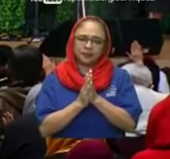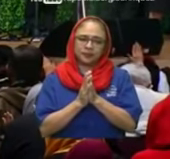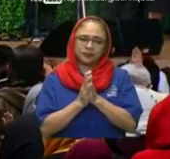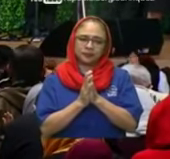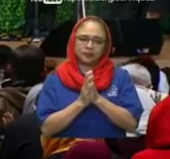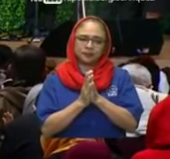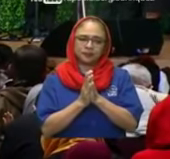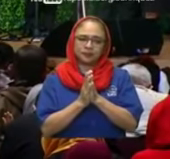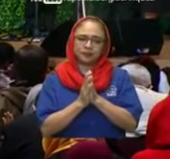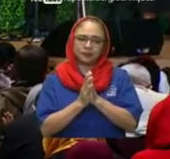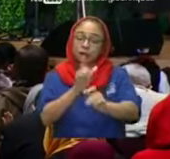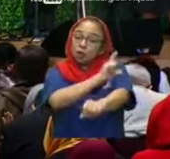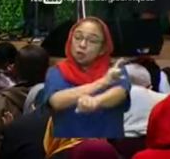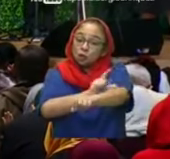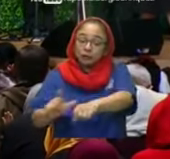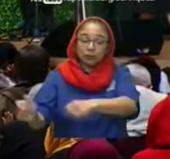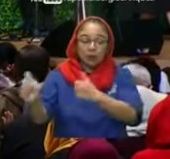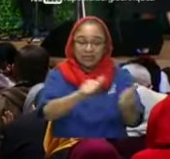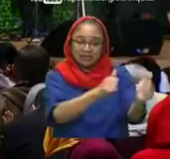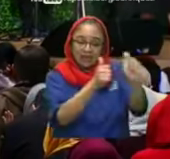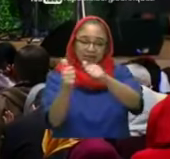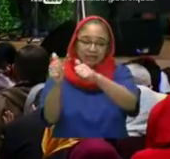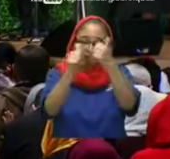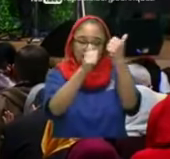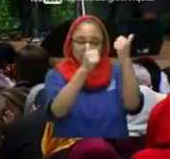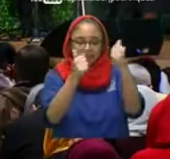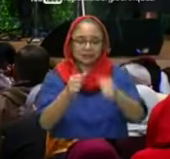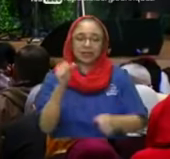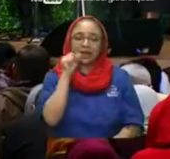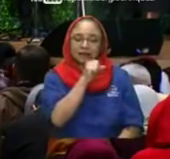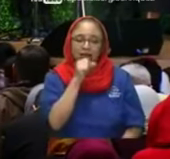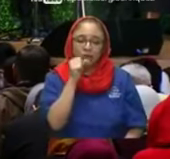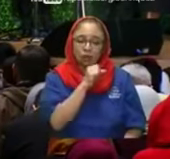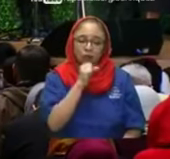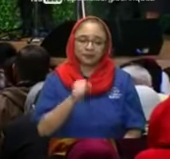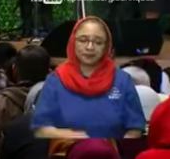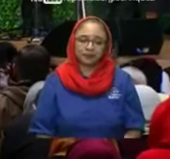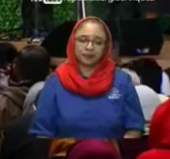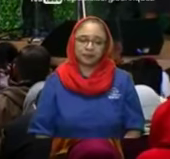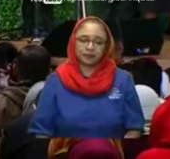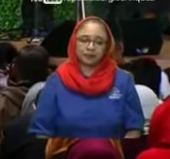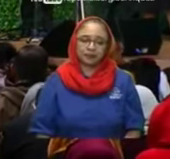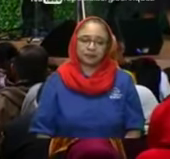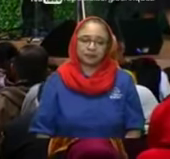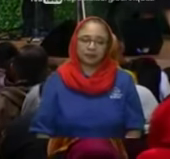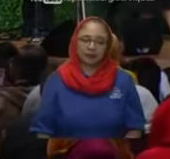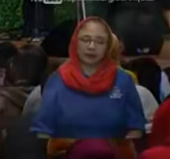de Jesús. En el nombre de Jesús. Cantamos al Señor.